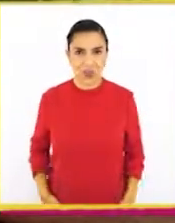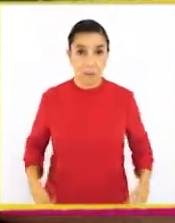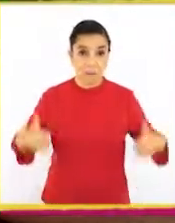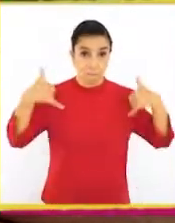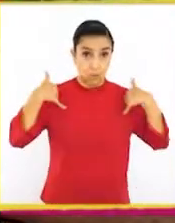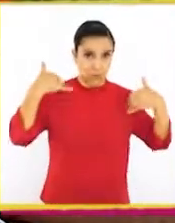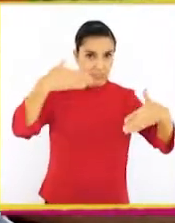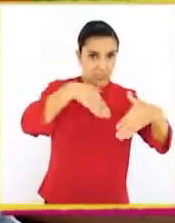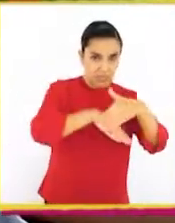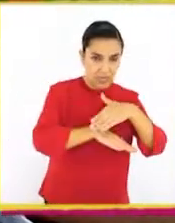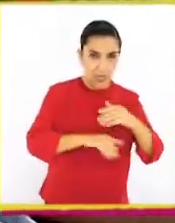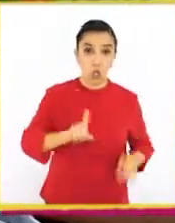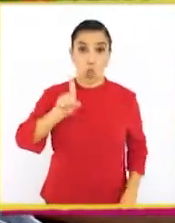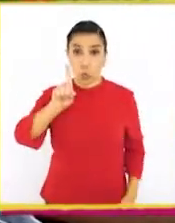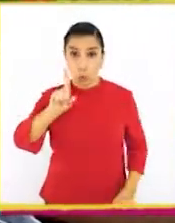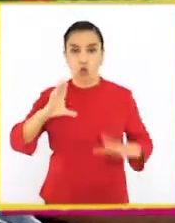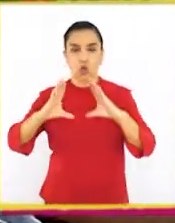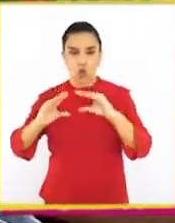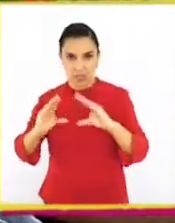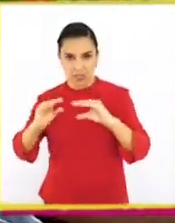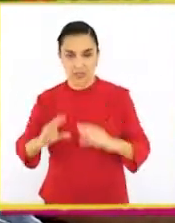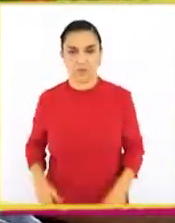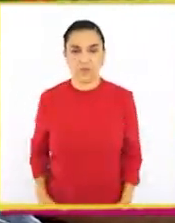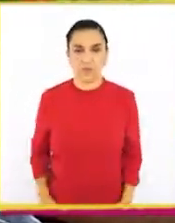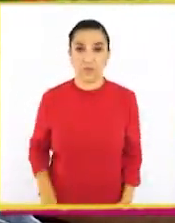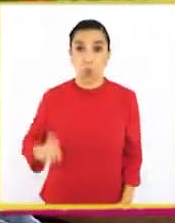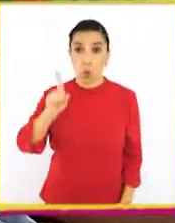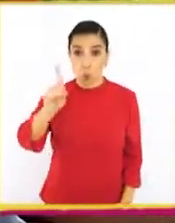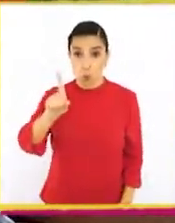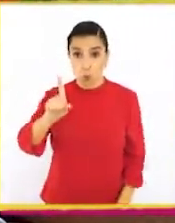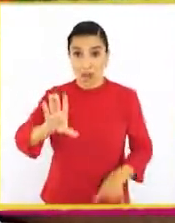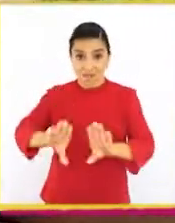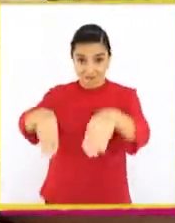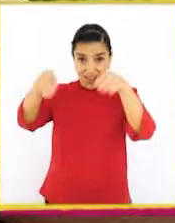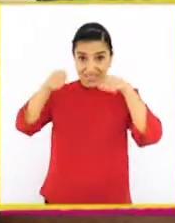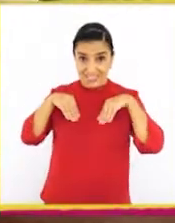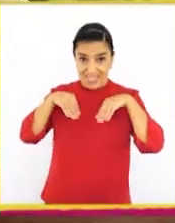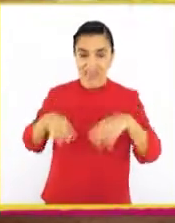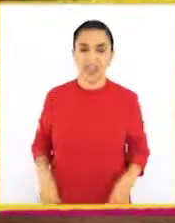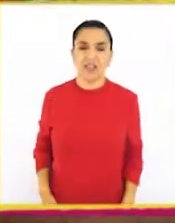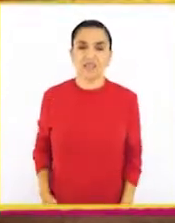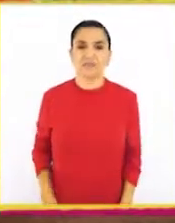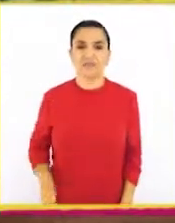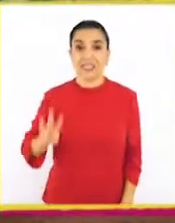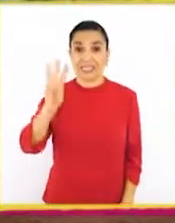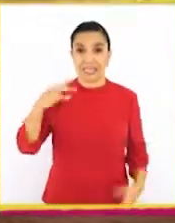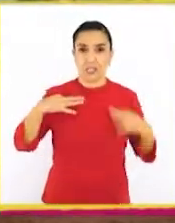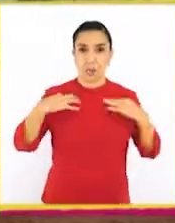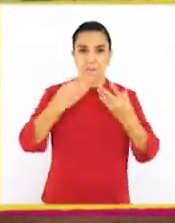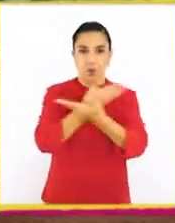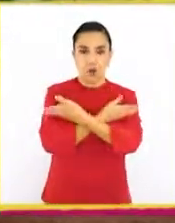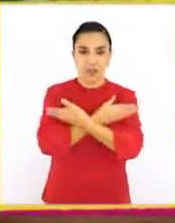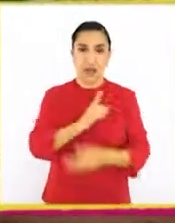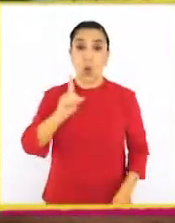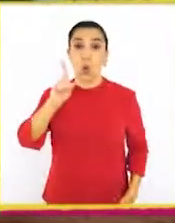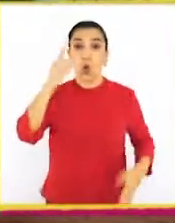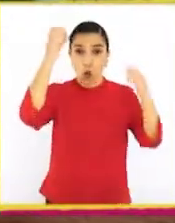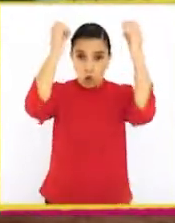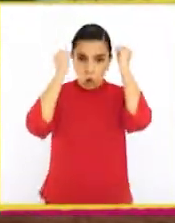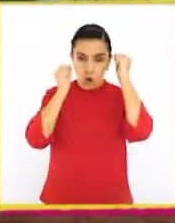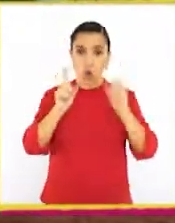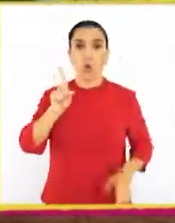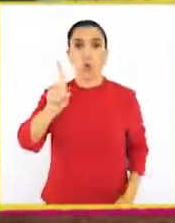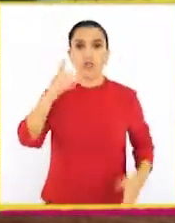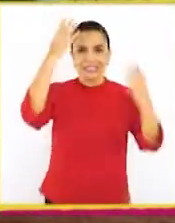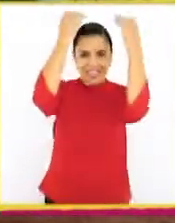Listo. En nuestra mochila llevamos un cojín, una frazada, tres poleras, un